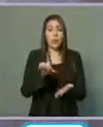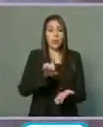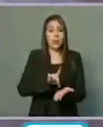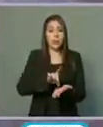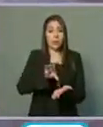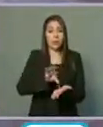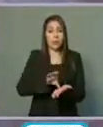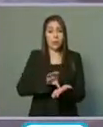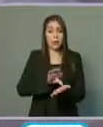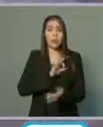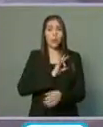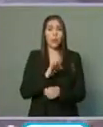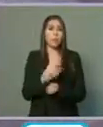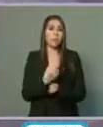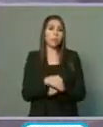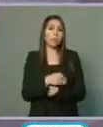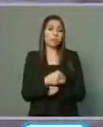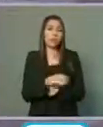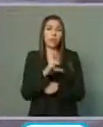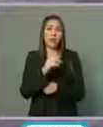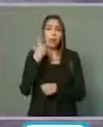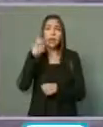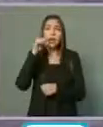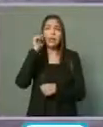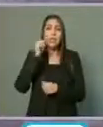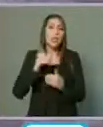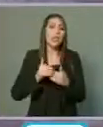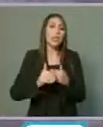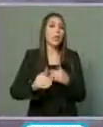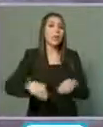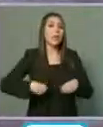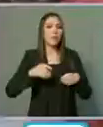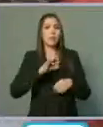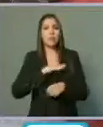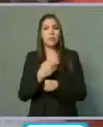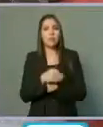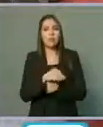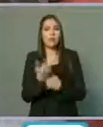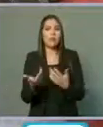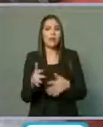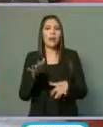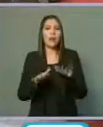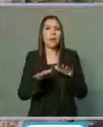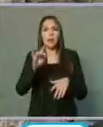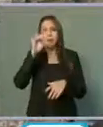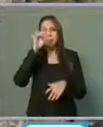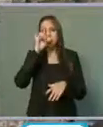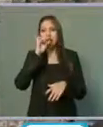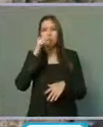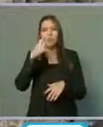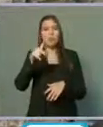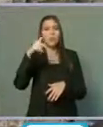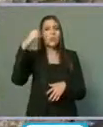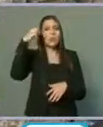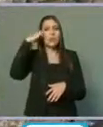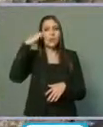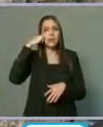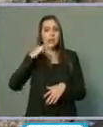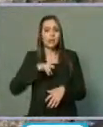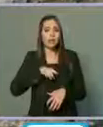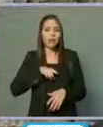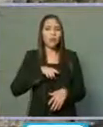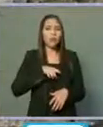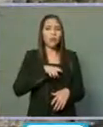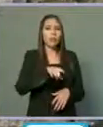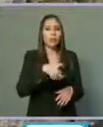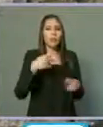permanente, temporal. Temporal, sí. Puede ser. Para que de repente que están en esos estacionamientos que nada más son para ciertas